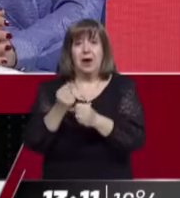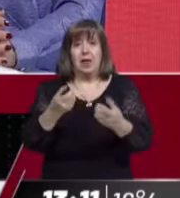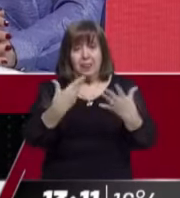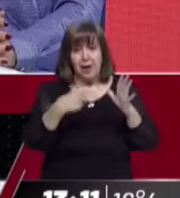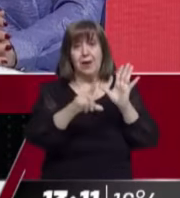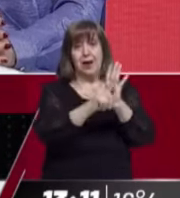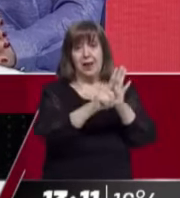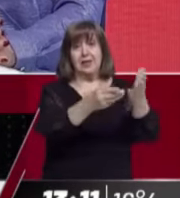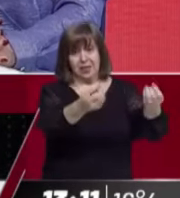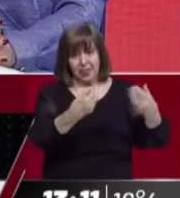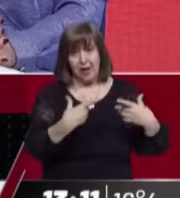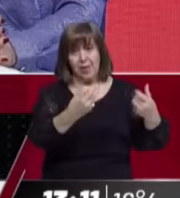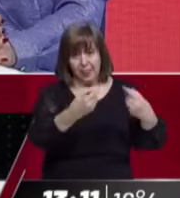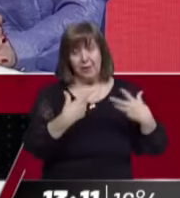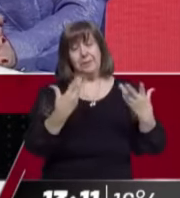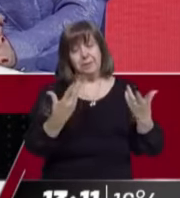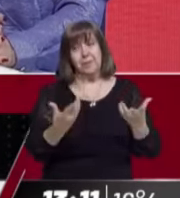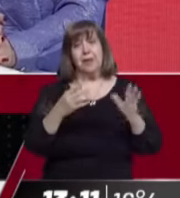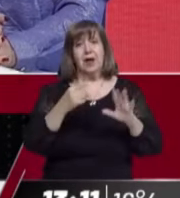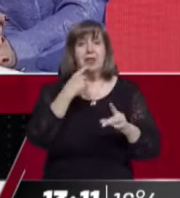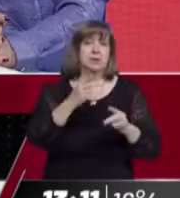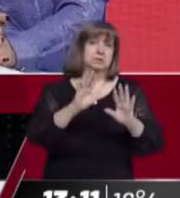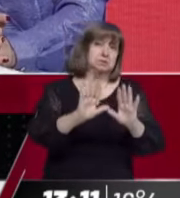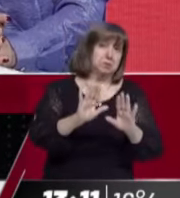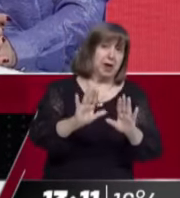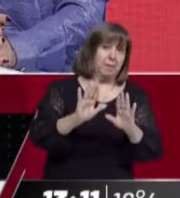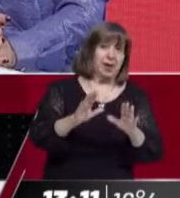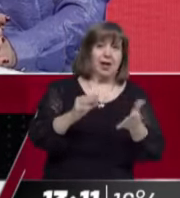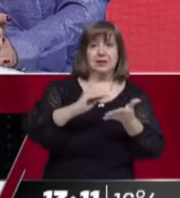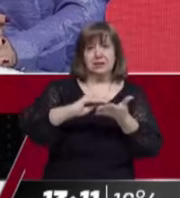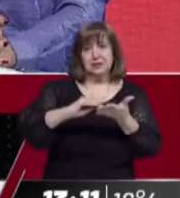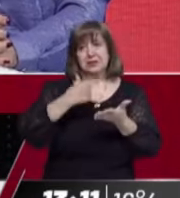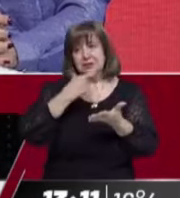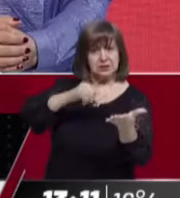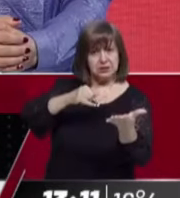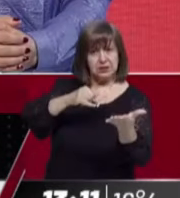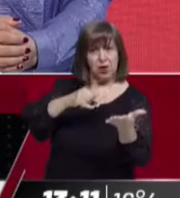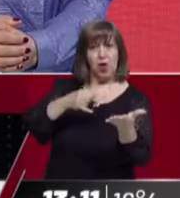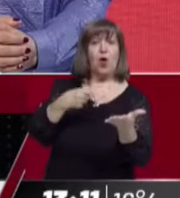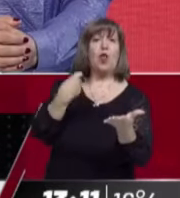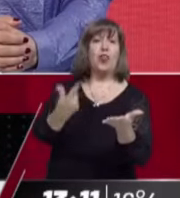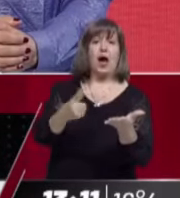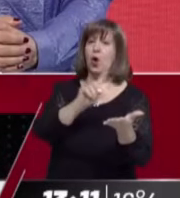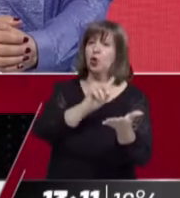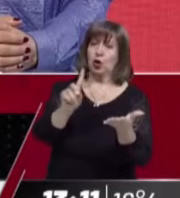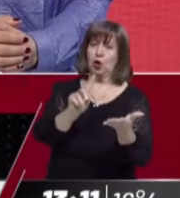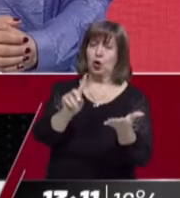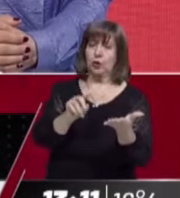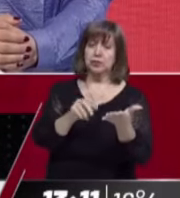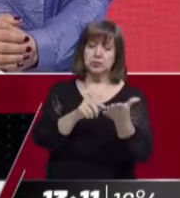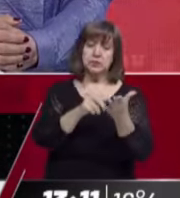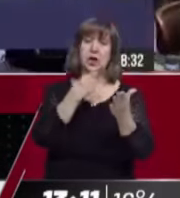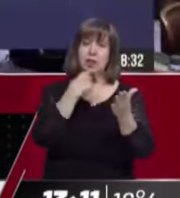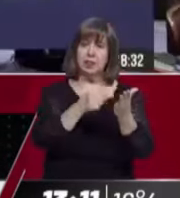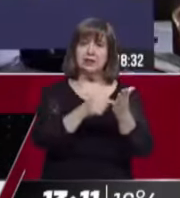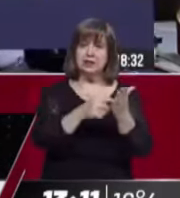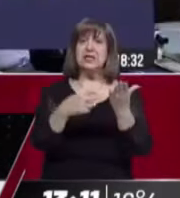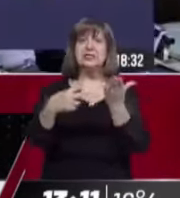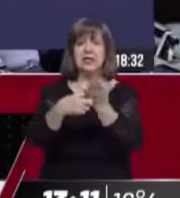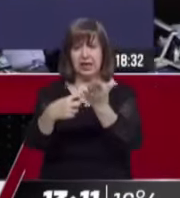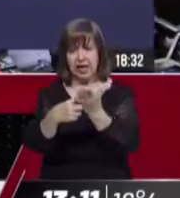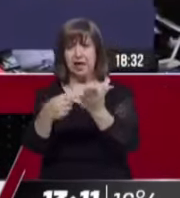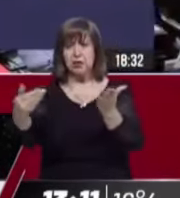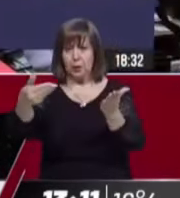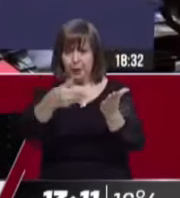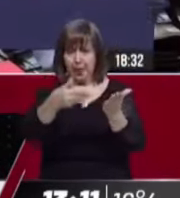este partido está más o menos, de alguna manera, resuelto. El próximo es mucho más competitivo. Le da lo que querían los sindicatos y los